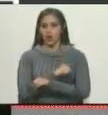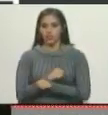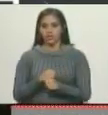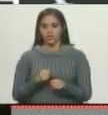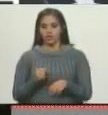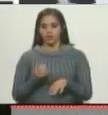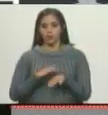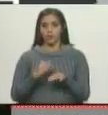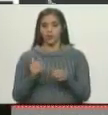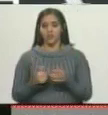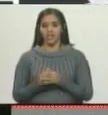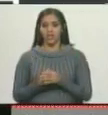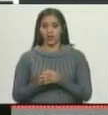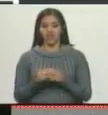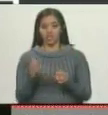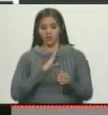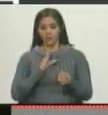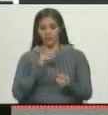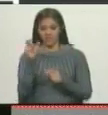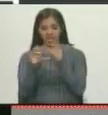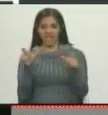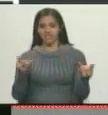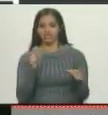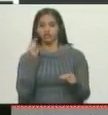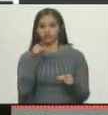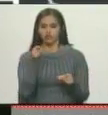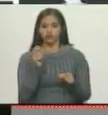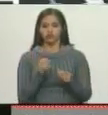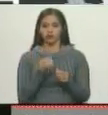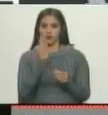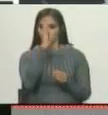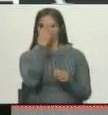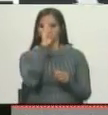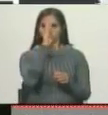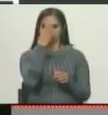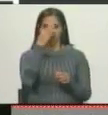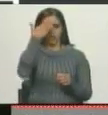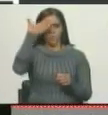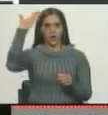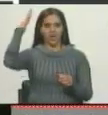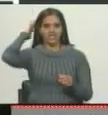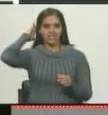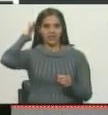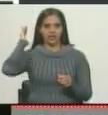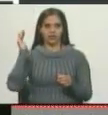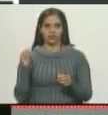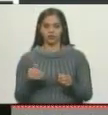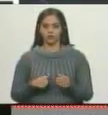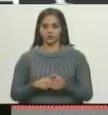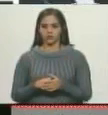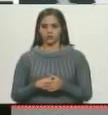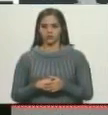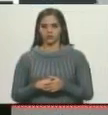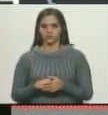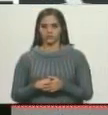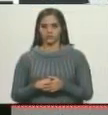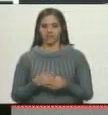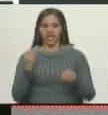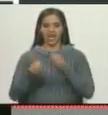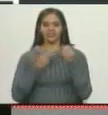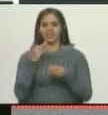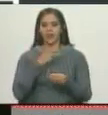Porque lo que caracteriza a esta gente es su farsa, su hipocresía, ¿no? Hacen la